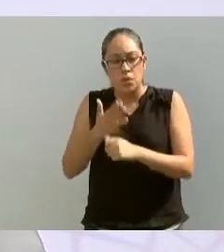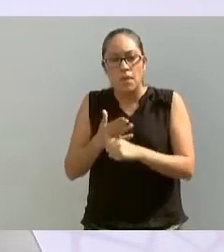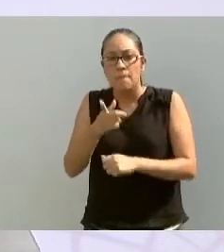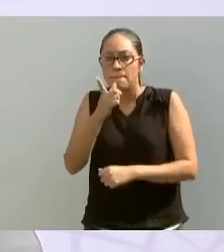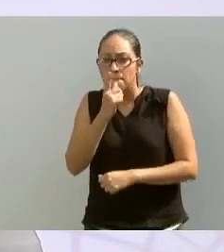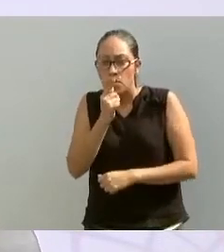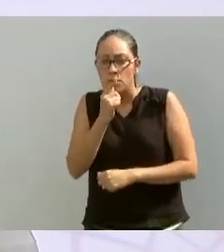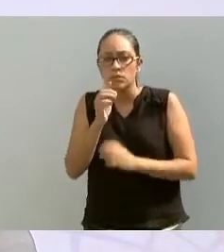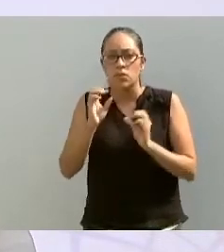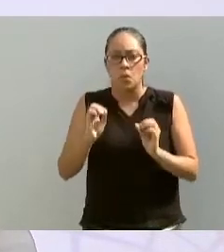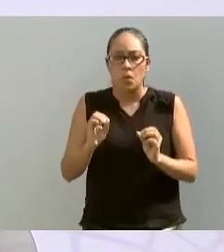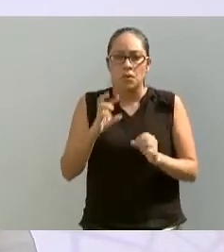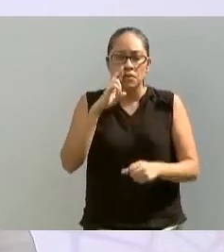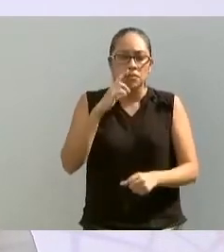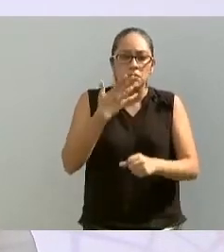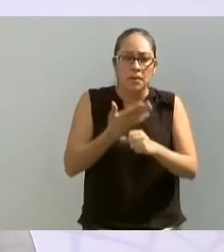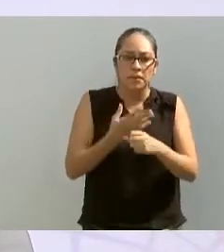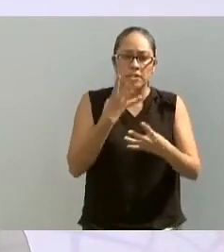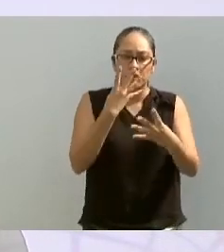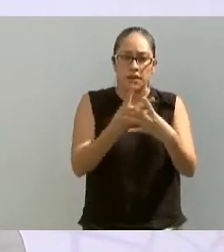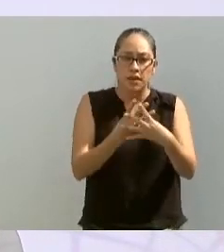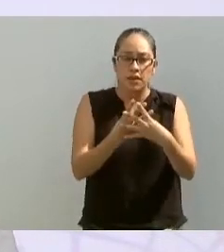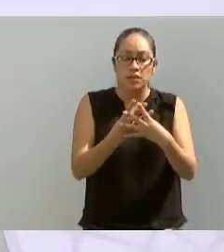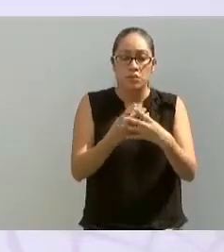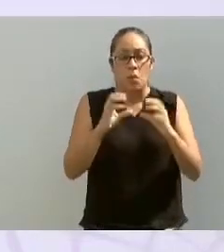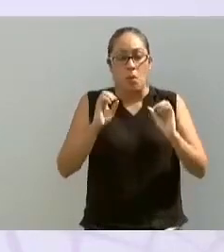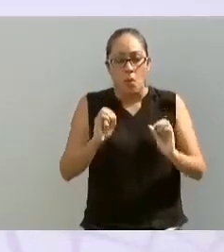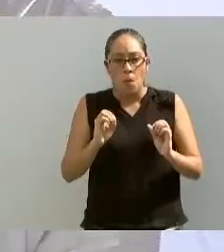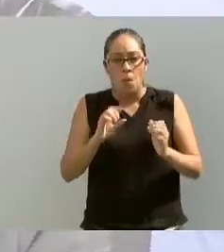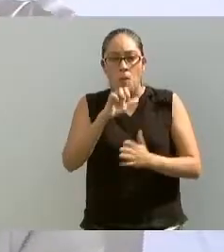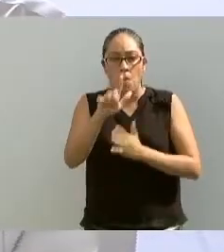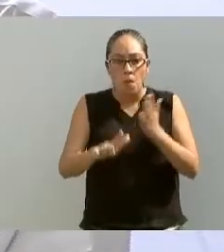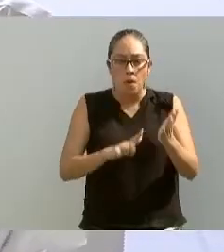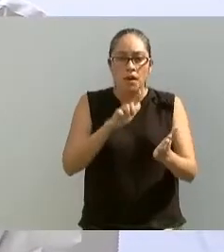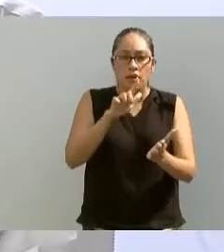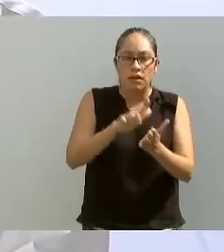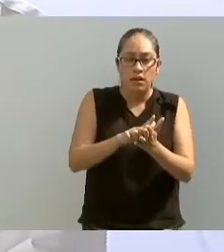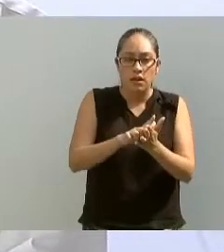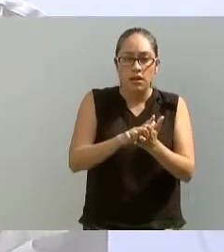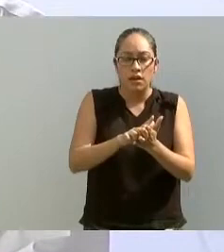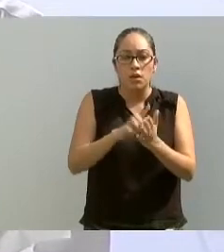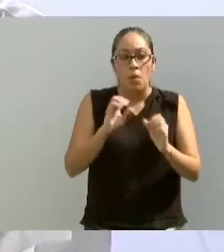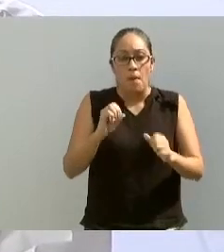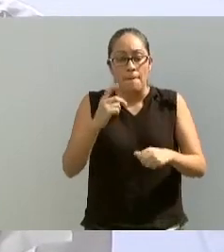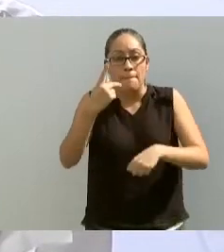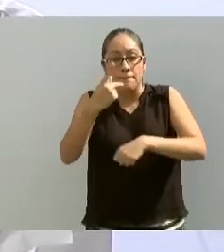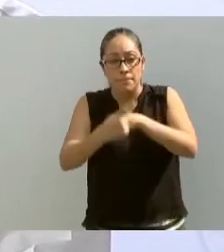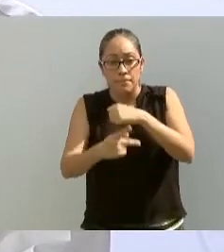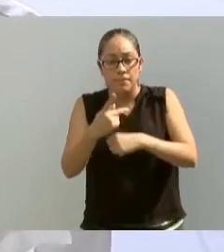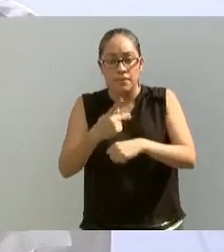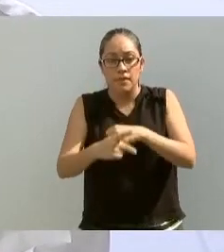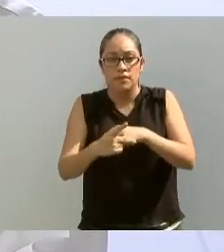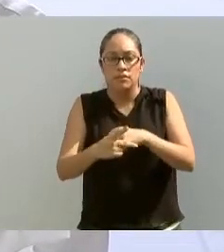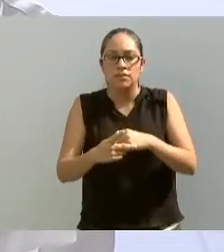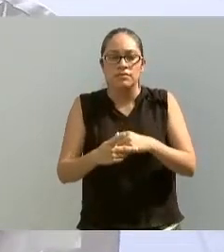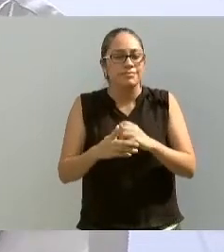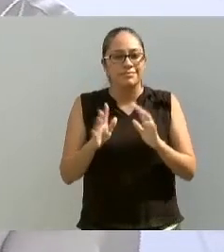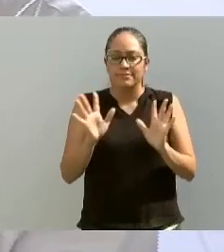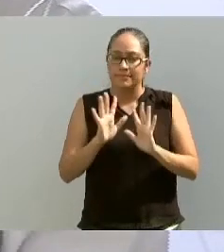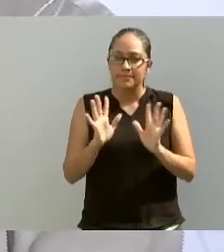las cárceles, con las leyes, con las amenazas de mano dura. Tiene que